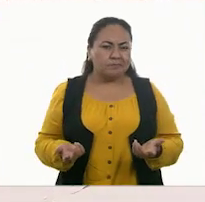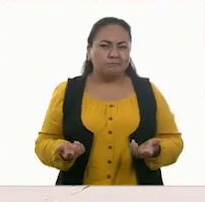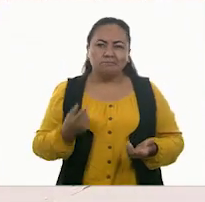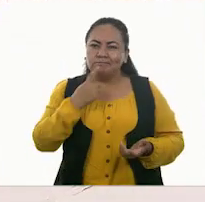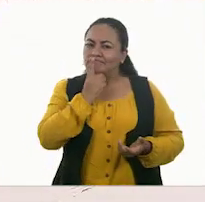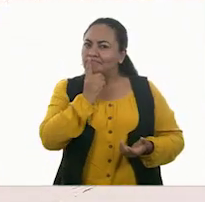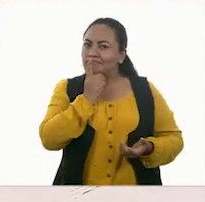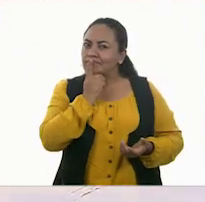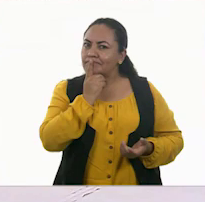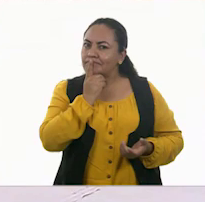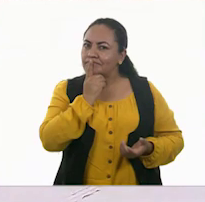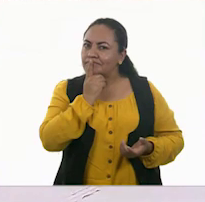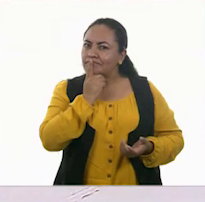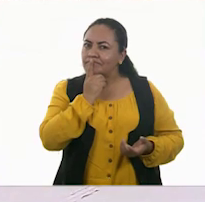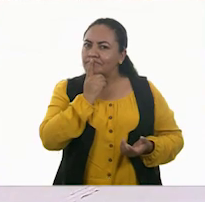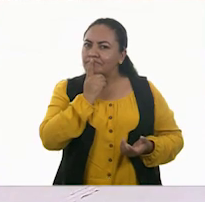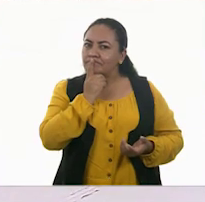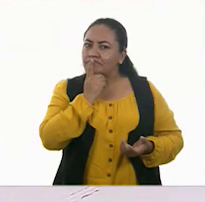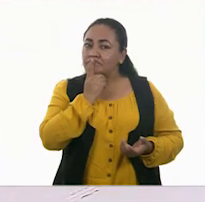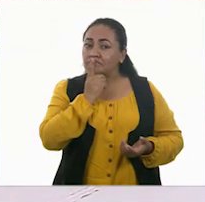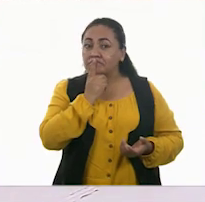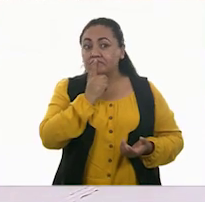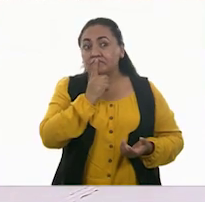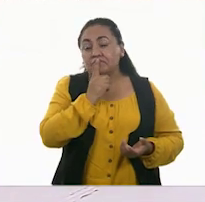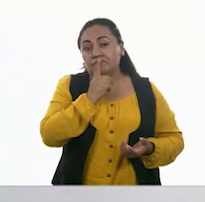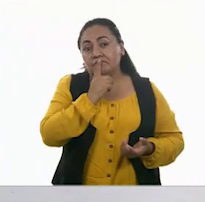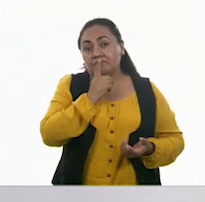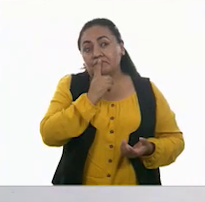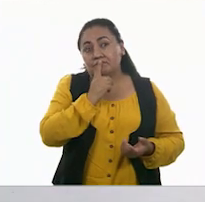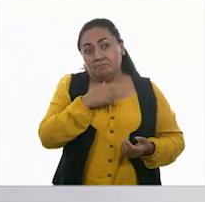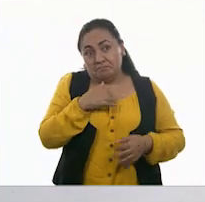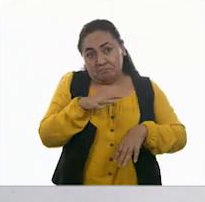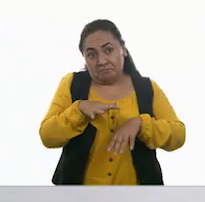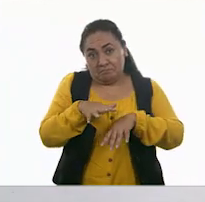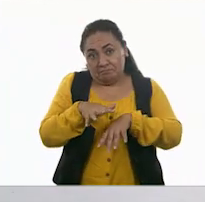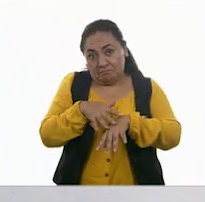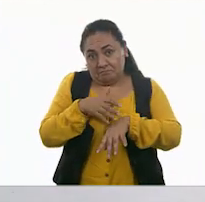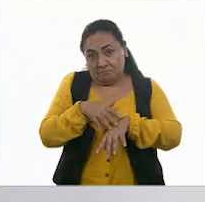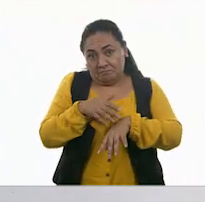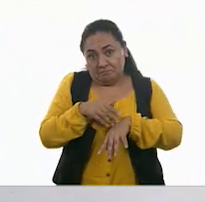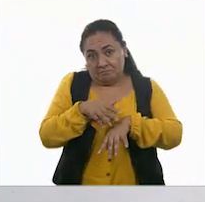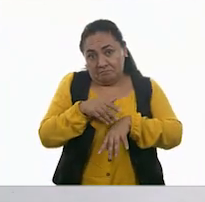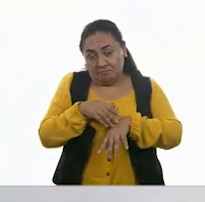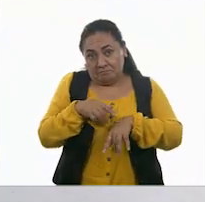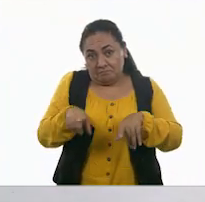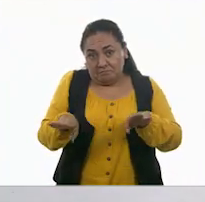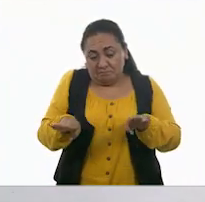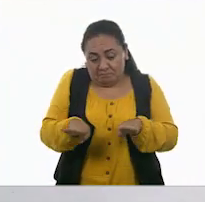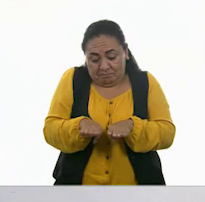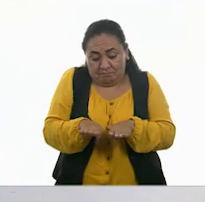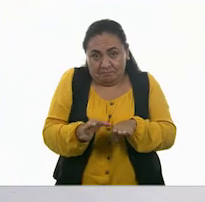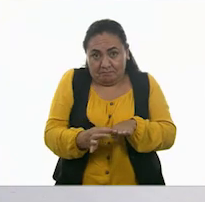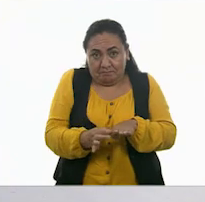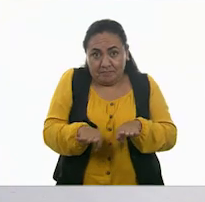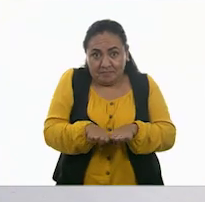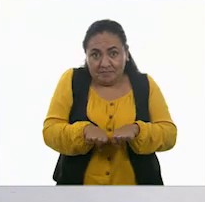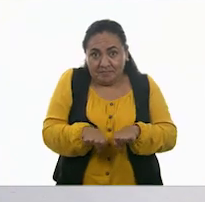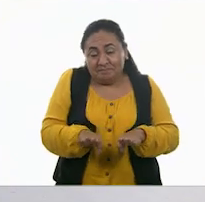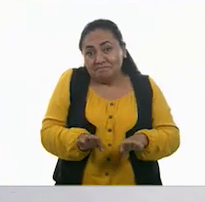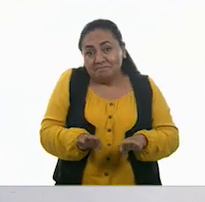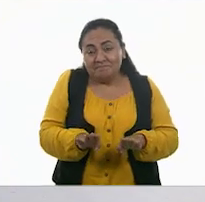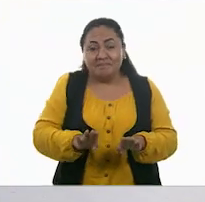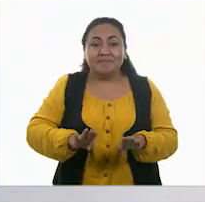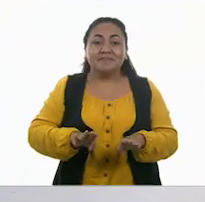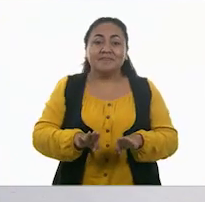Tendría que tomarlo entre los dos pies. Y ponte. Y lo puedo